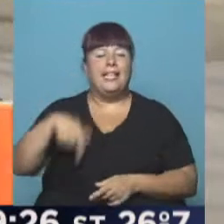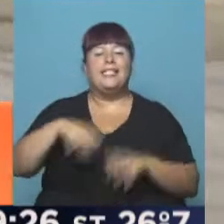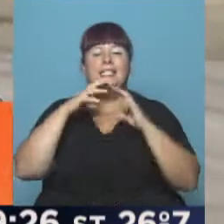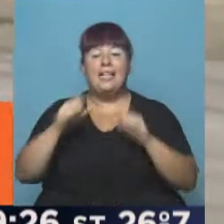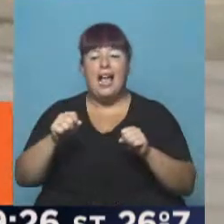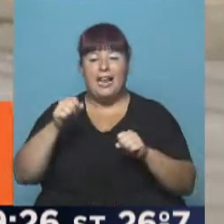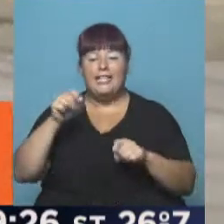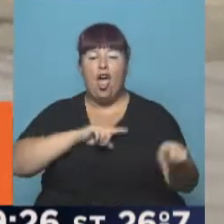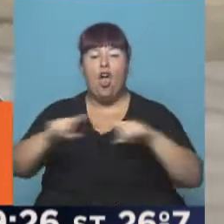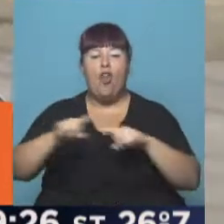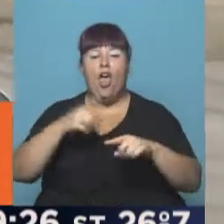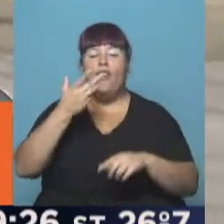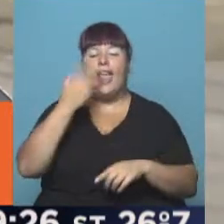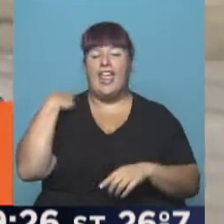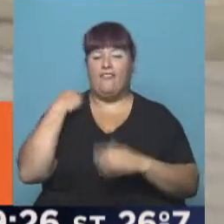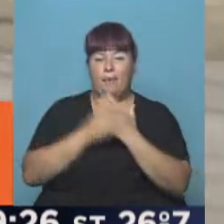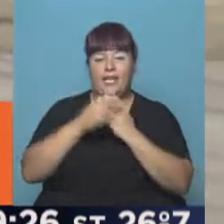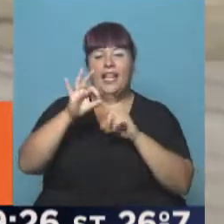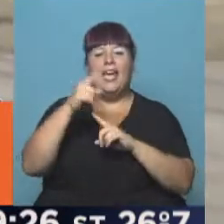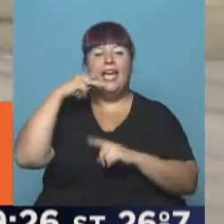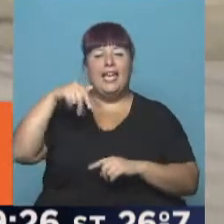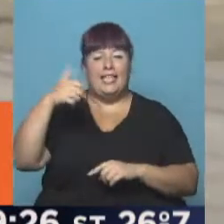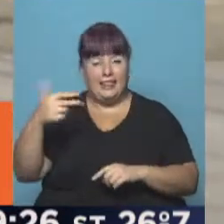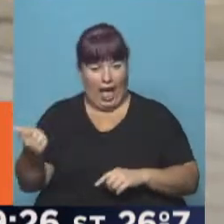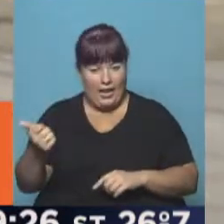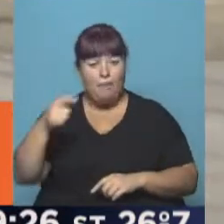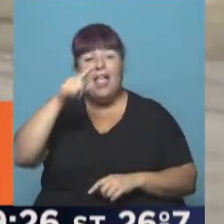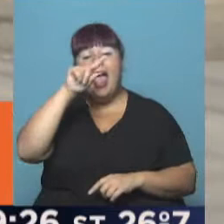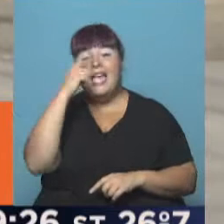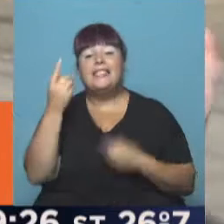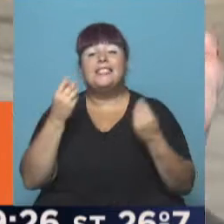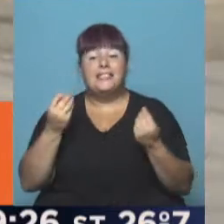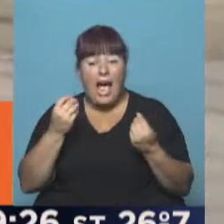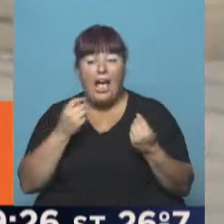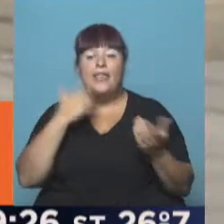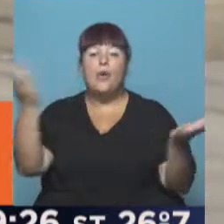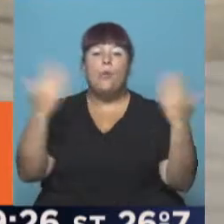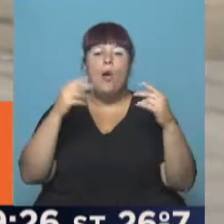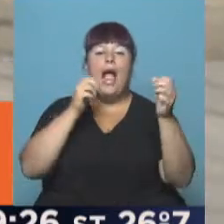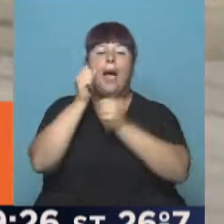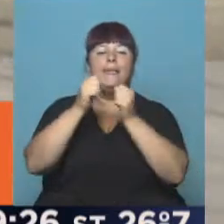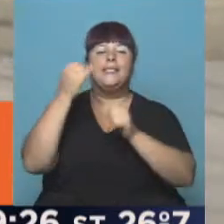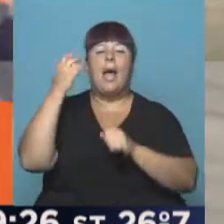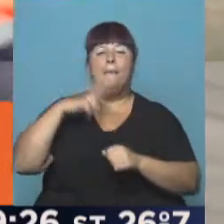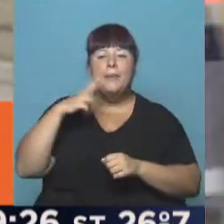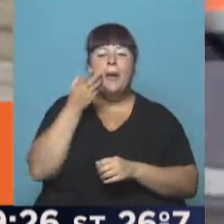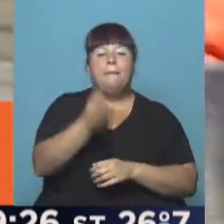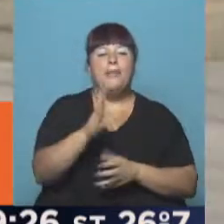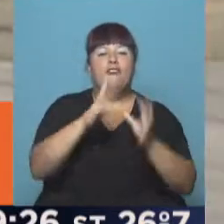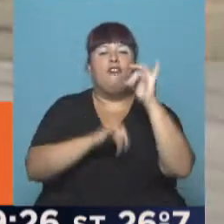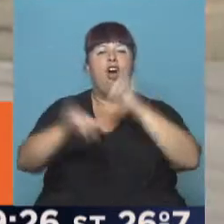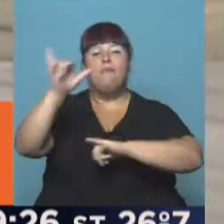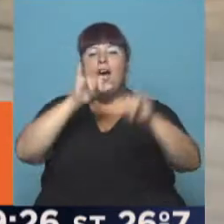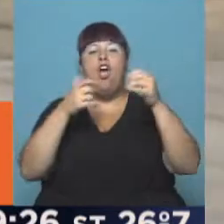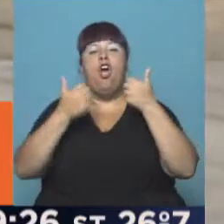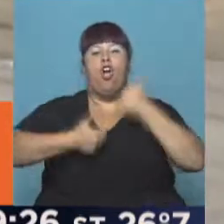secretario coordinador de la jefatura de gabinete, Mario Quintana. Lo que el Estado está generando es que vengan empresas privadas, soliciten rutas en un sistema de competencia